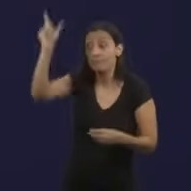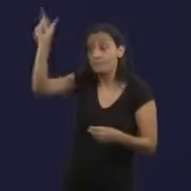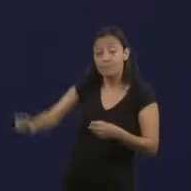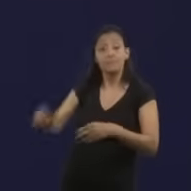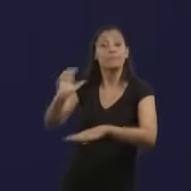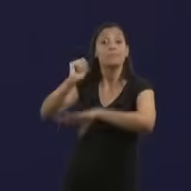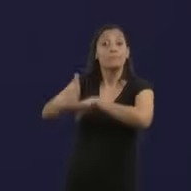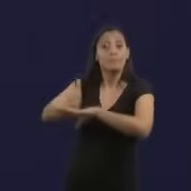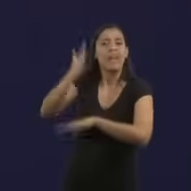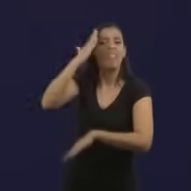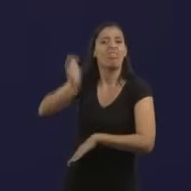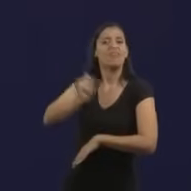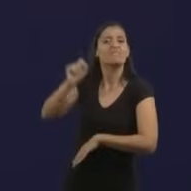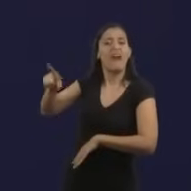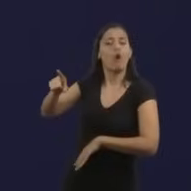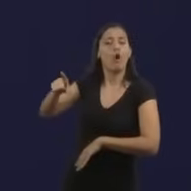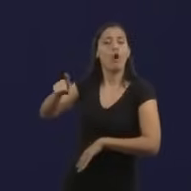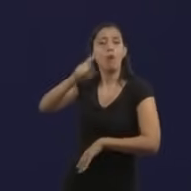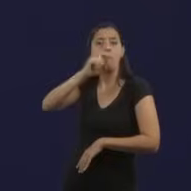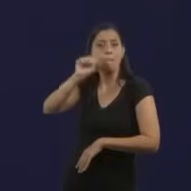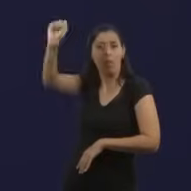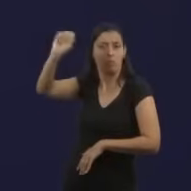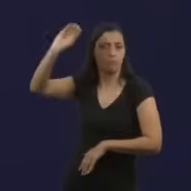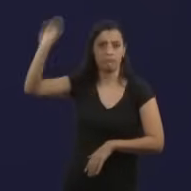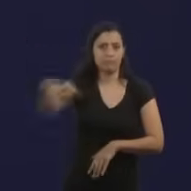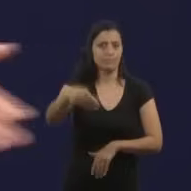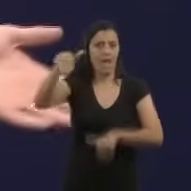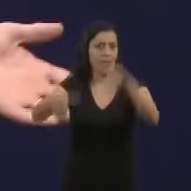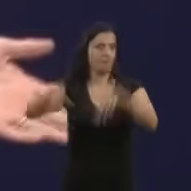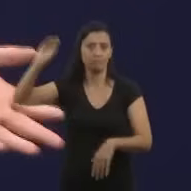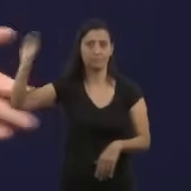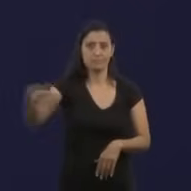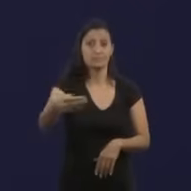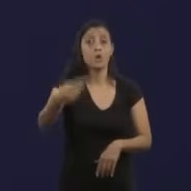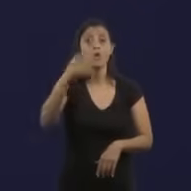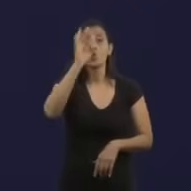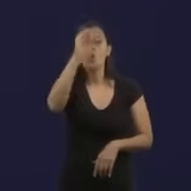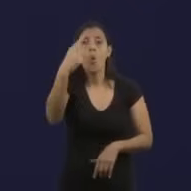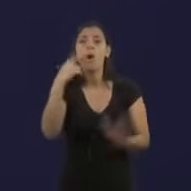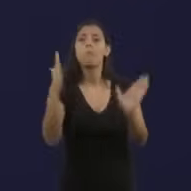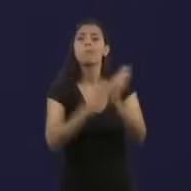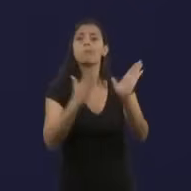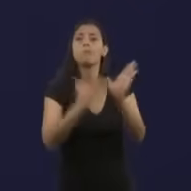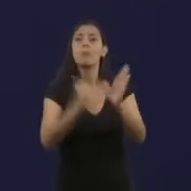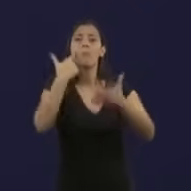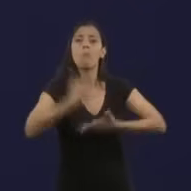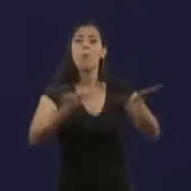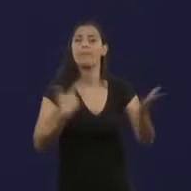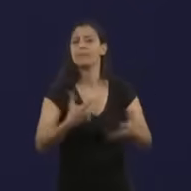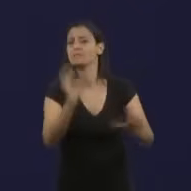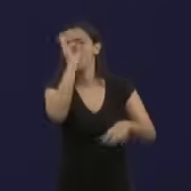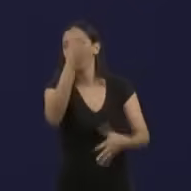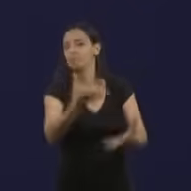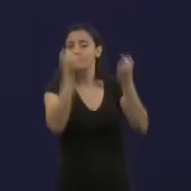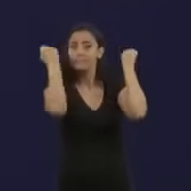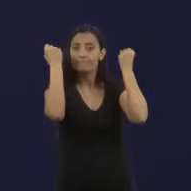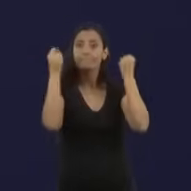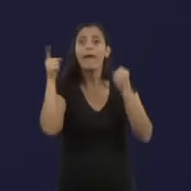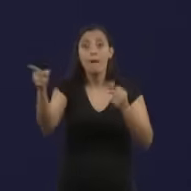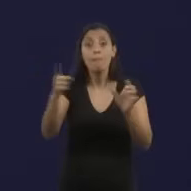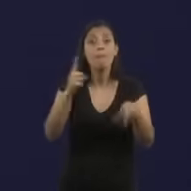maduro perdió las elecciones y que nunca aparecieron las actas famosas donde eh él iba a